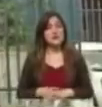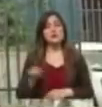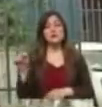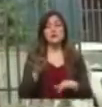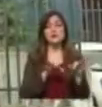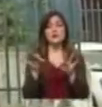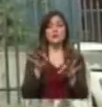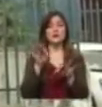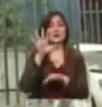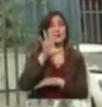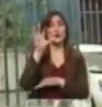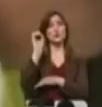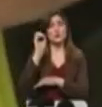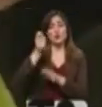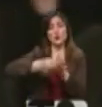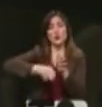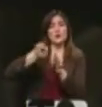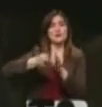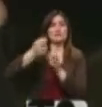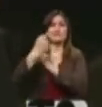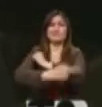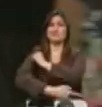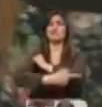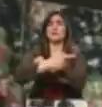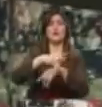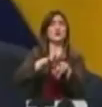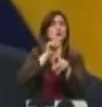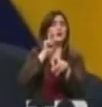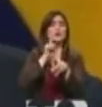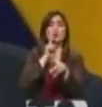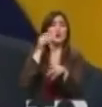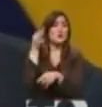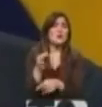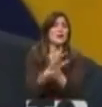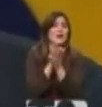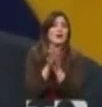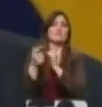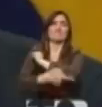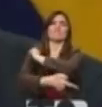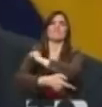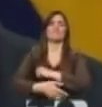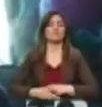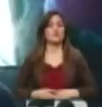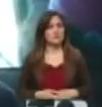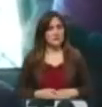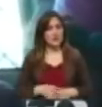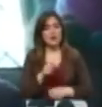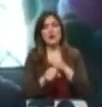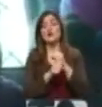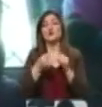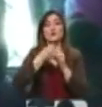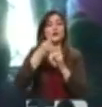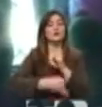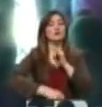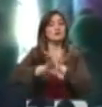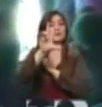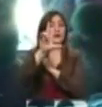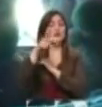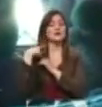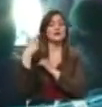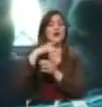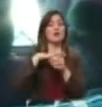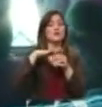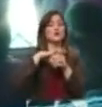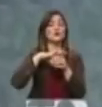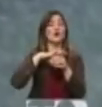50 jueces sancionados por no cumplir su función en casos de abuso sexual y dijo además que en los últimos 3 años en el ámbito escolar se han